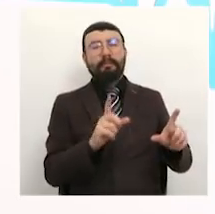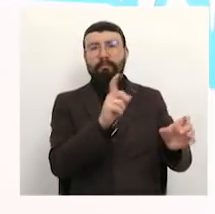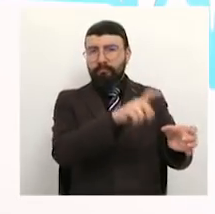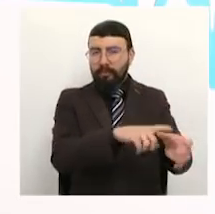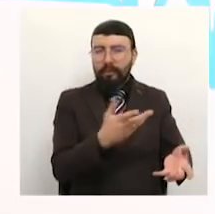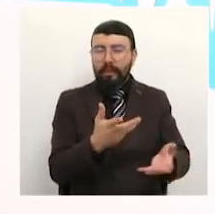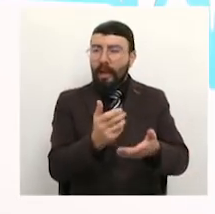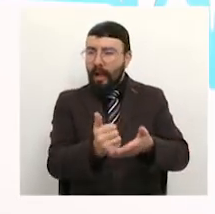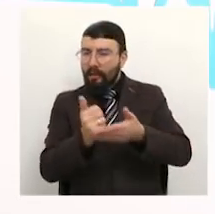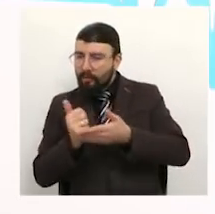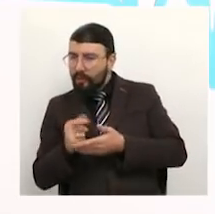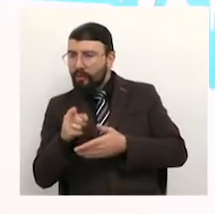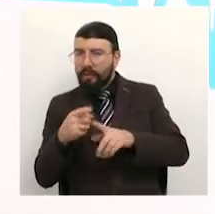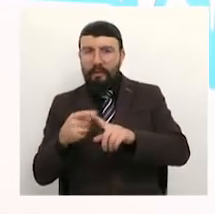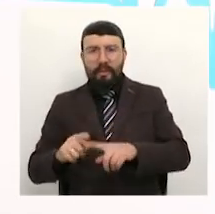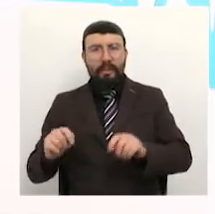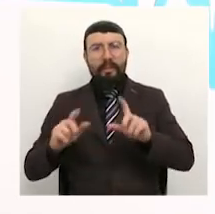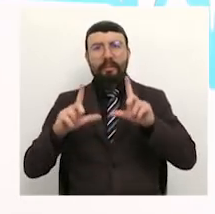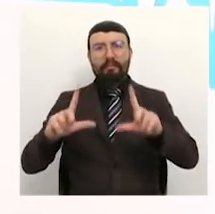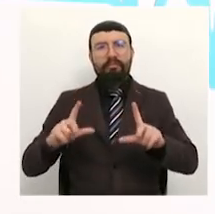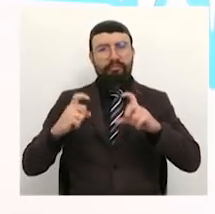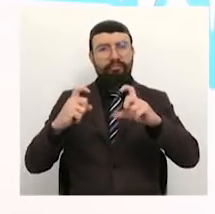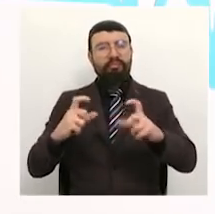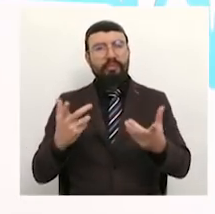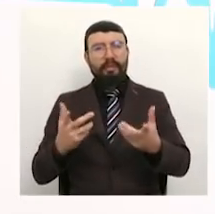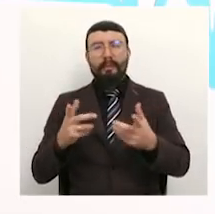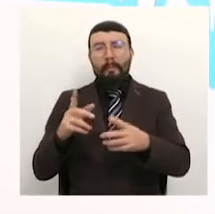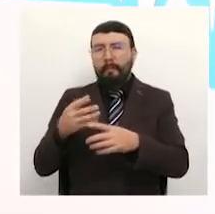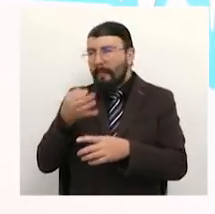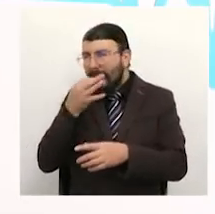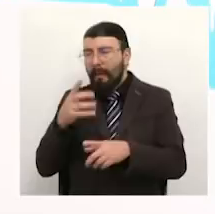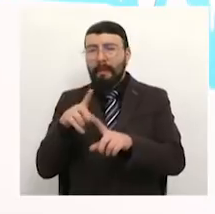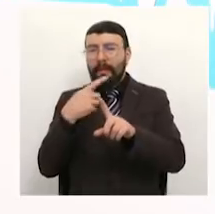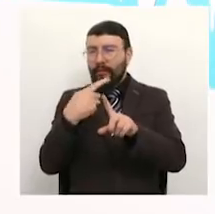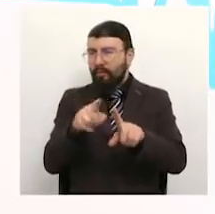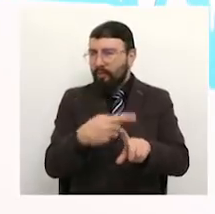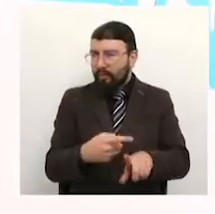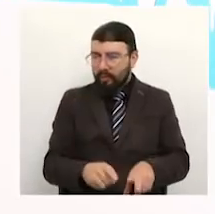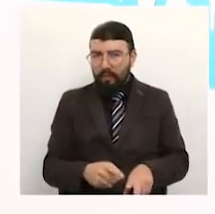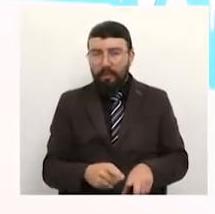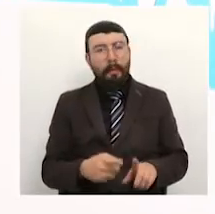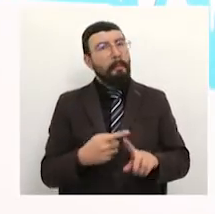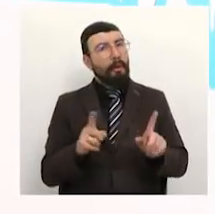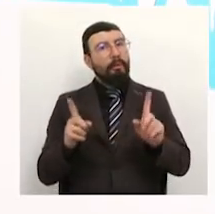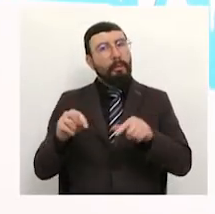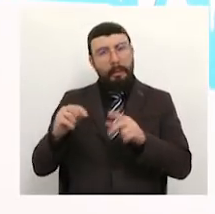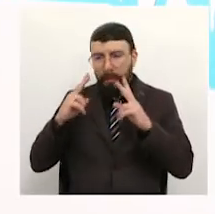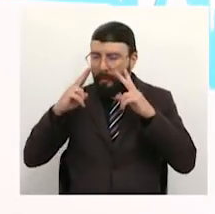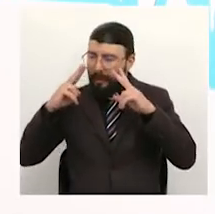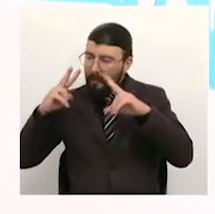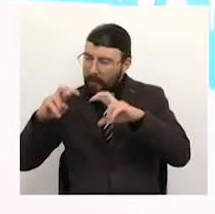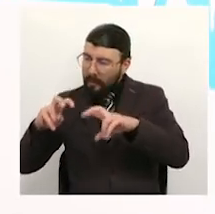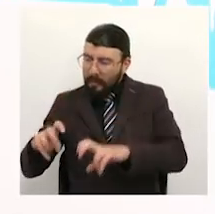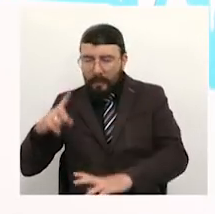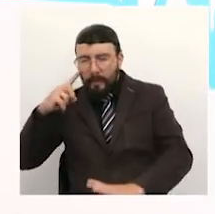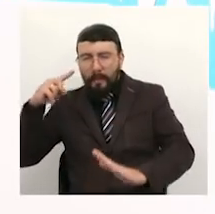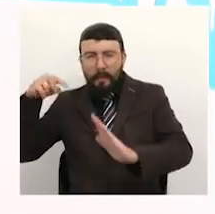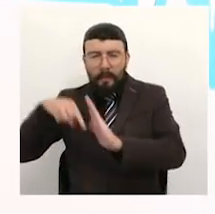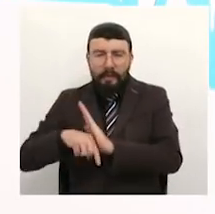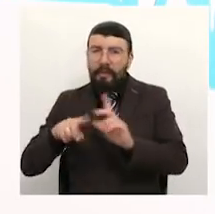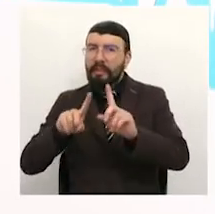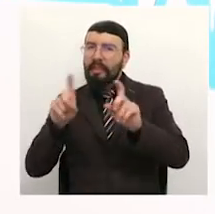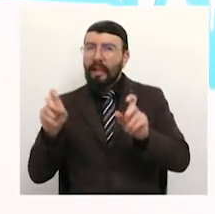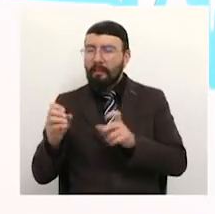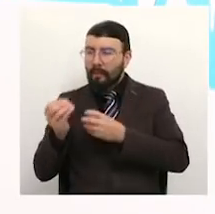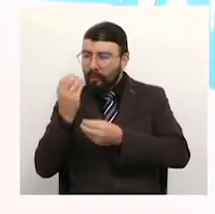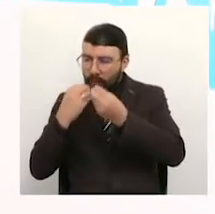ayudas diagnósticas los medicamentos farmacológicos pero también hemos investigado mucho en el tema de la nutrición el disc